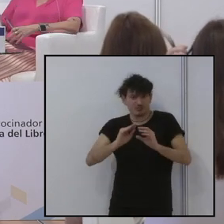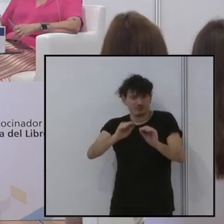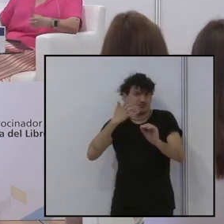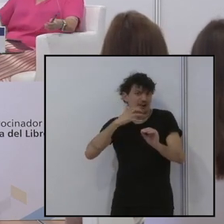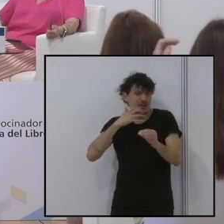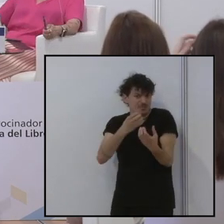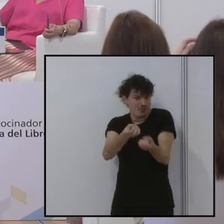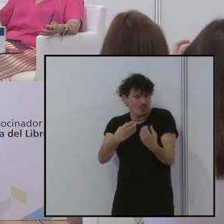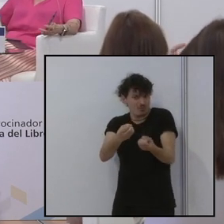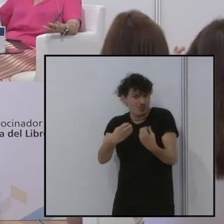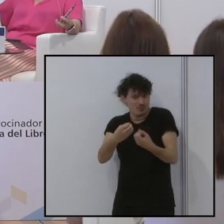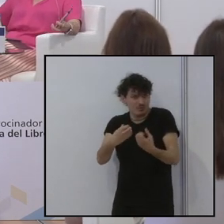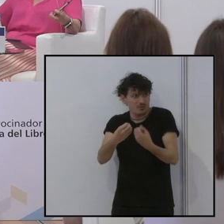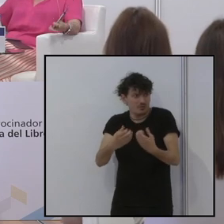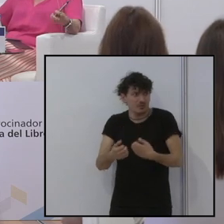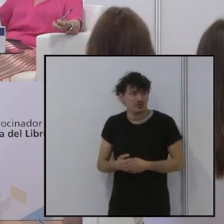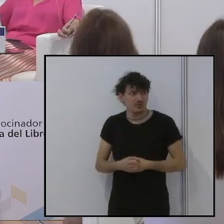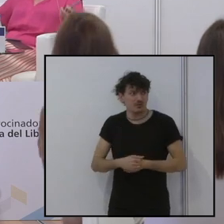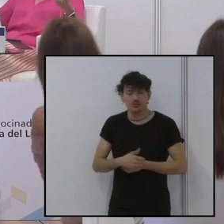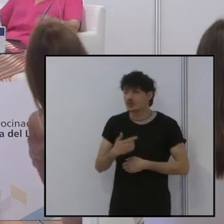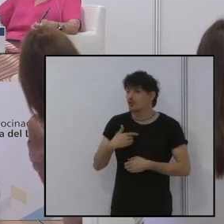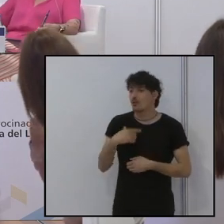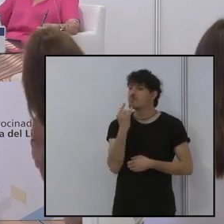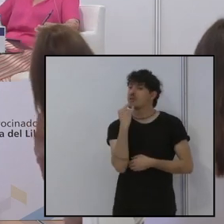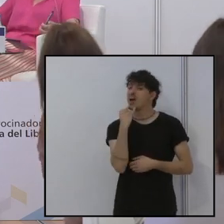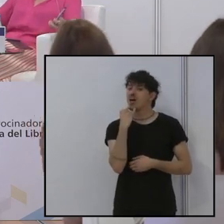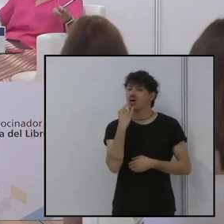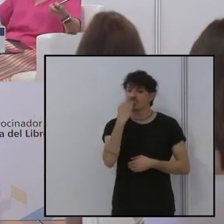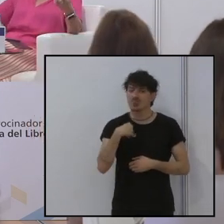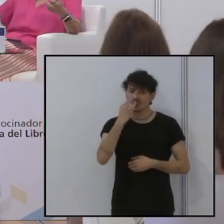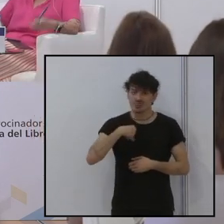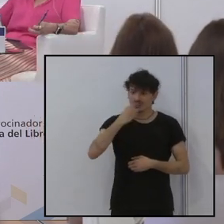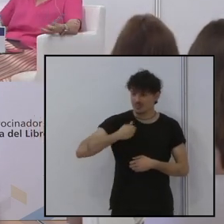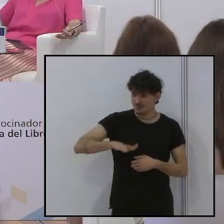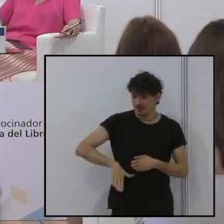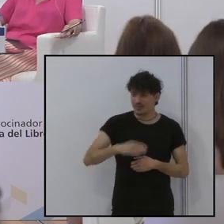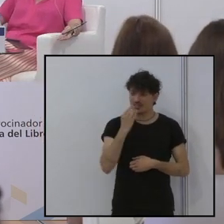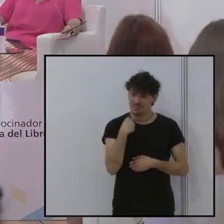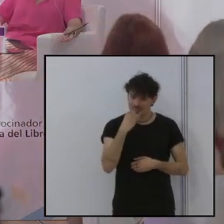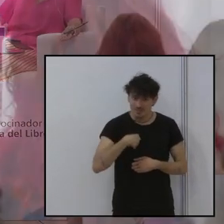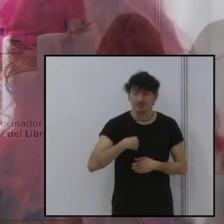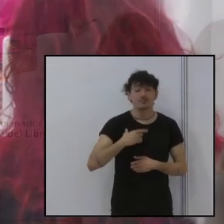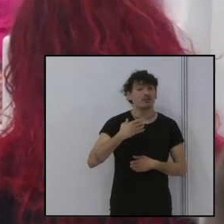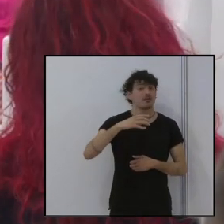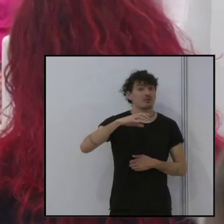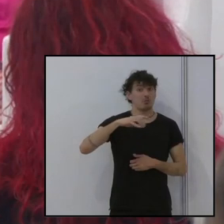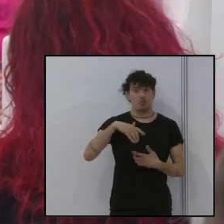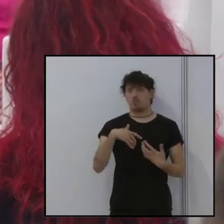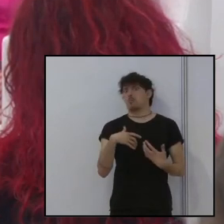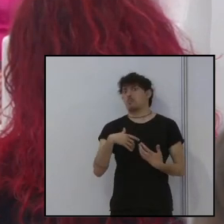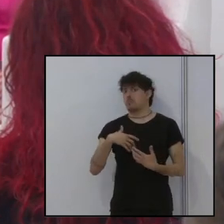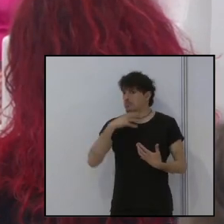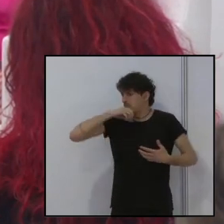Se acerca una tía y otra. Pues yo chupaba baterías de niña. Muy bien y tal. Entonces, pues es fantástico.